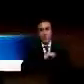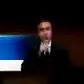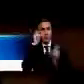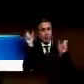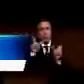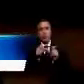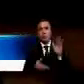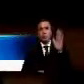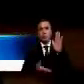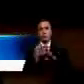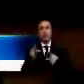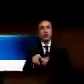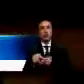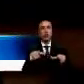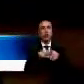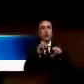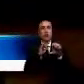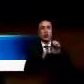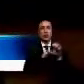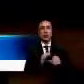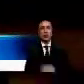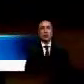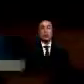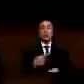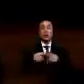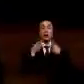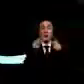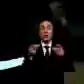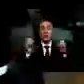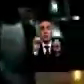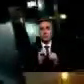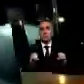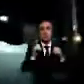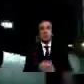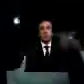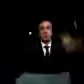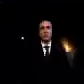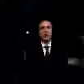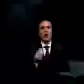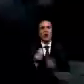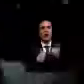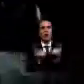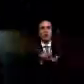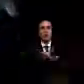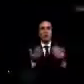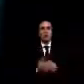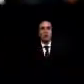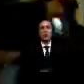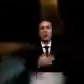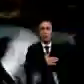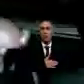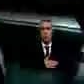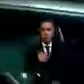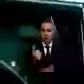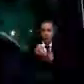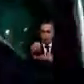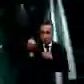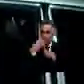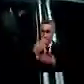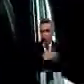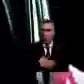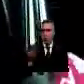Fiscalía abandonaron las instalaciones del Consejo de Participación sin dar declaraciones. ¿Qué es lo que se ha hecho el día de hoy? Por favor, ayúdanos,